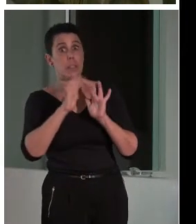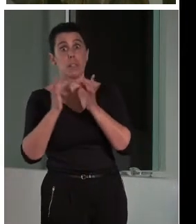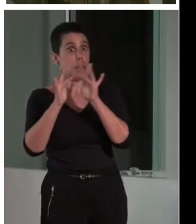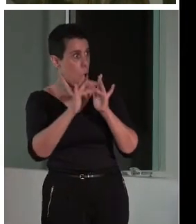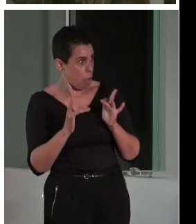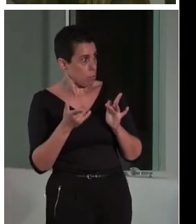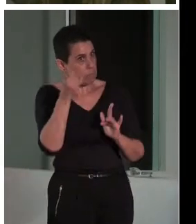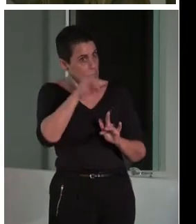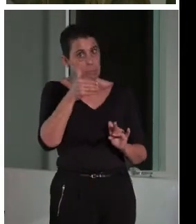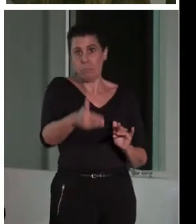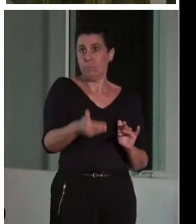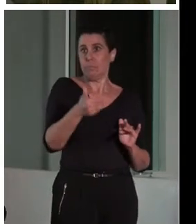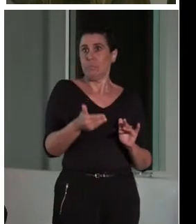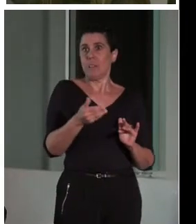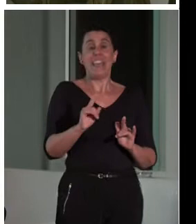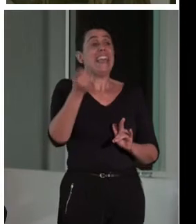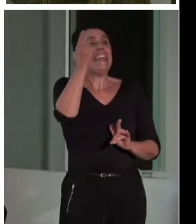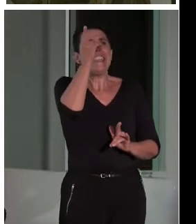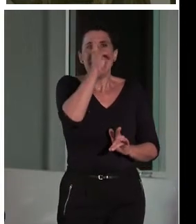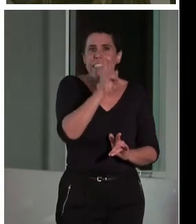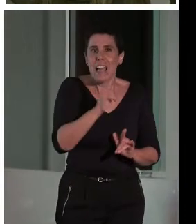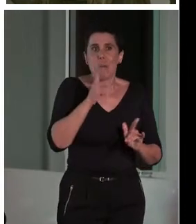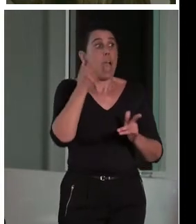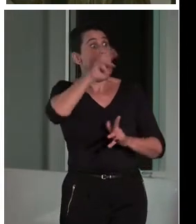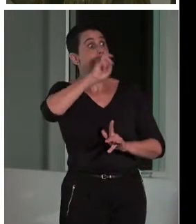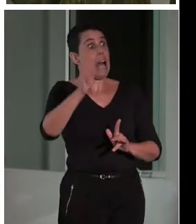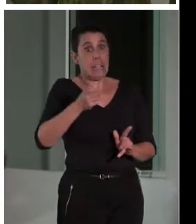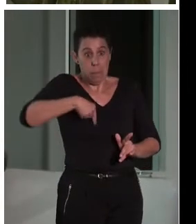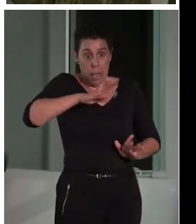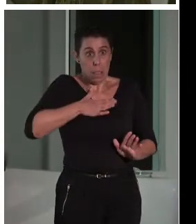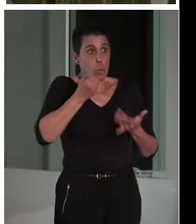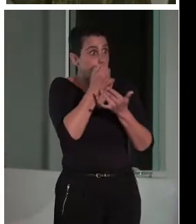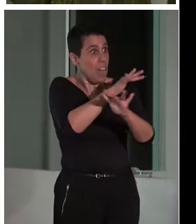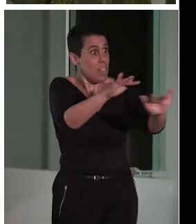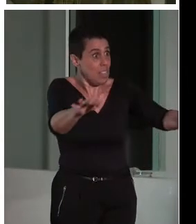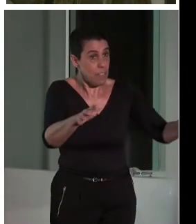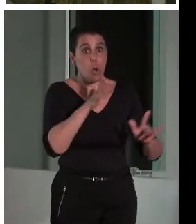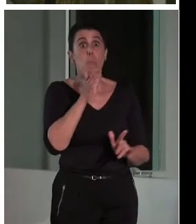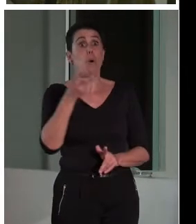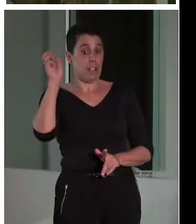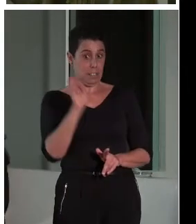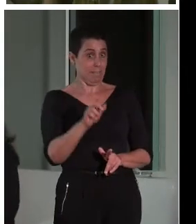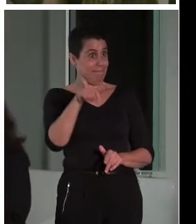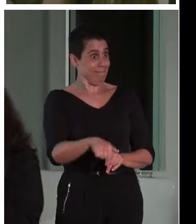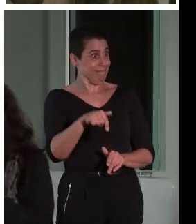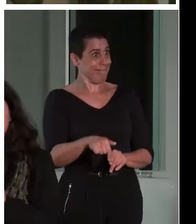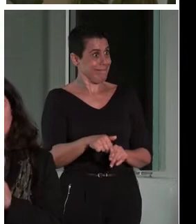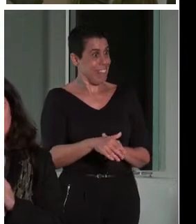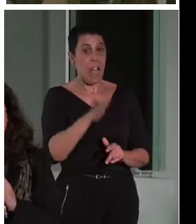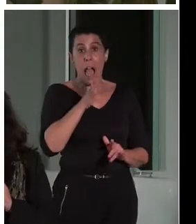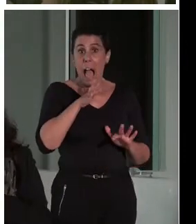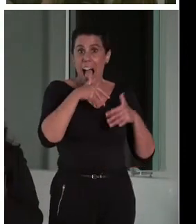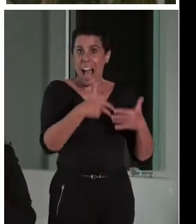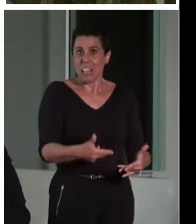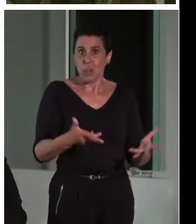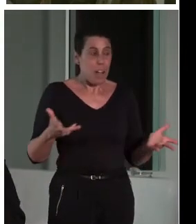y bueno también con la difusión de todas las actividades que hacemos que justifican nuestra presencia actual está más vinculado a lo que